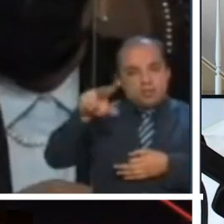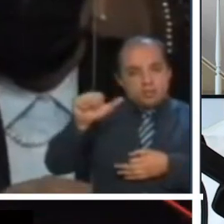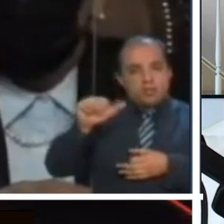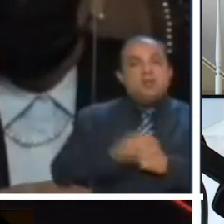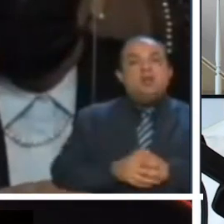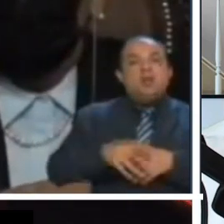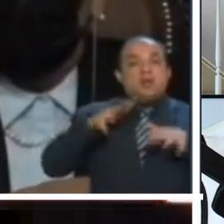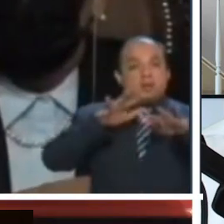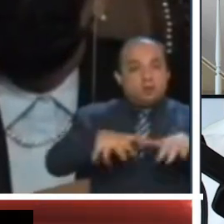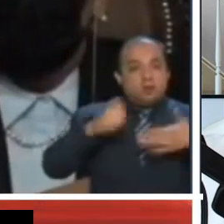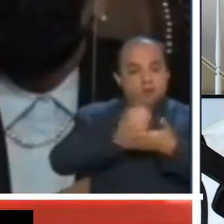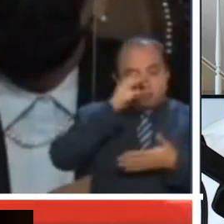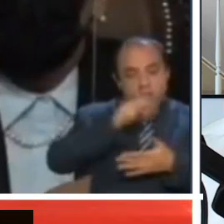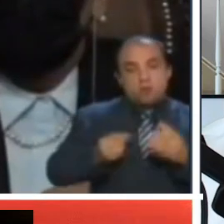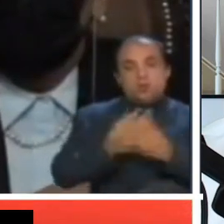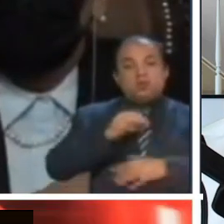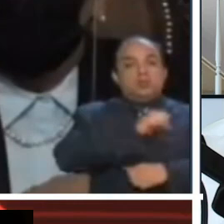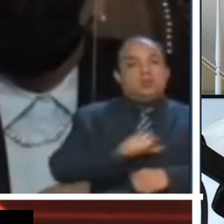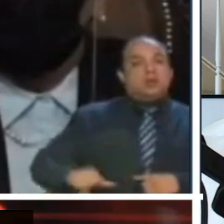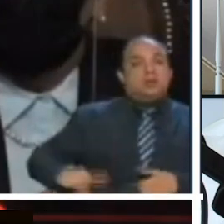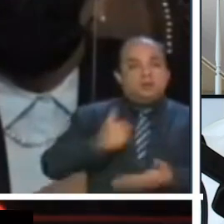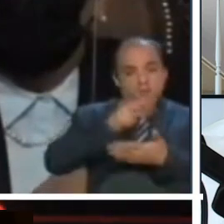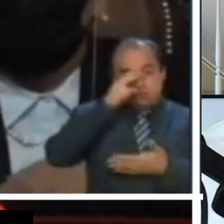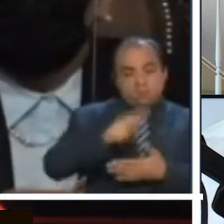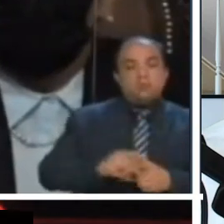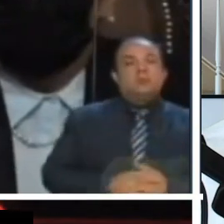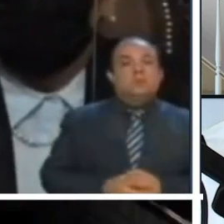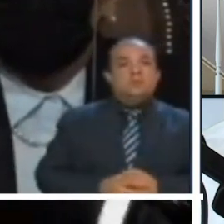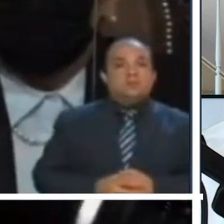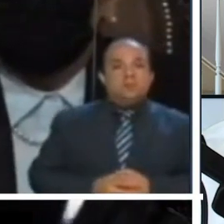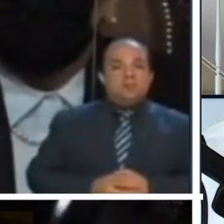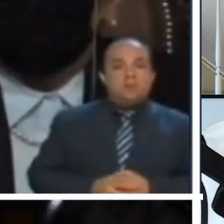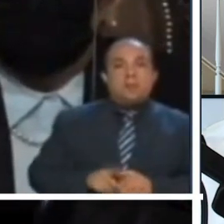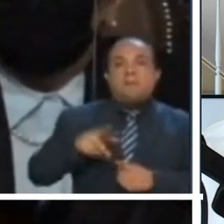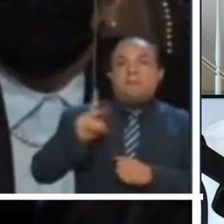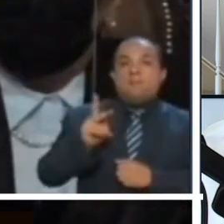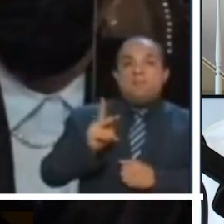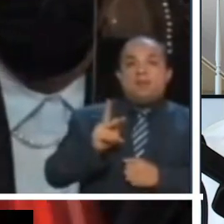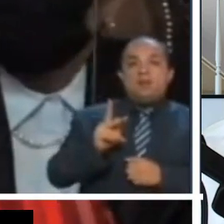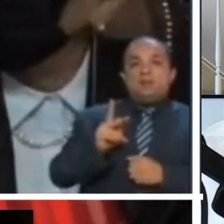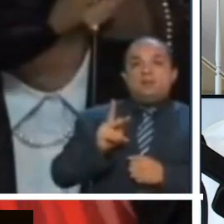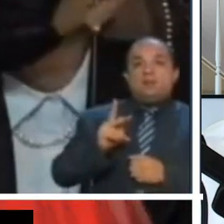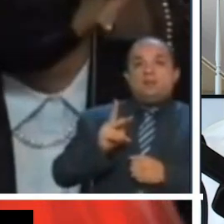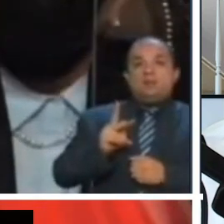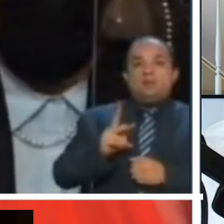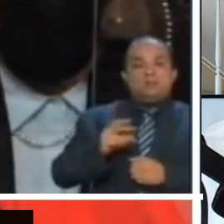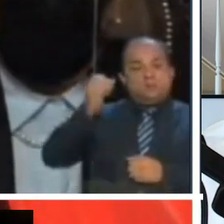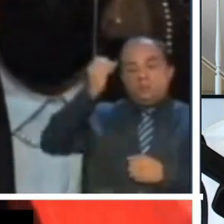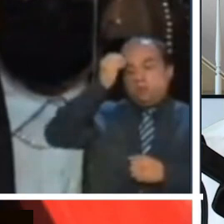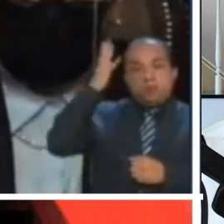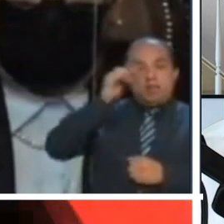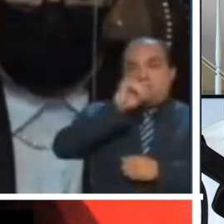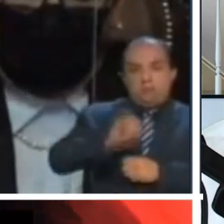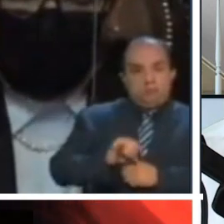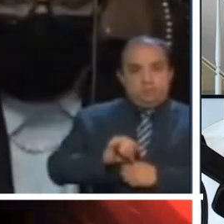de México y con los nuevos alcaldes de la Ciudad de México. Pero no vamos a olvidar